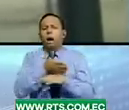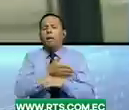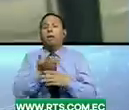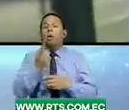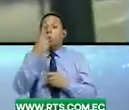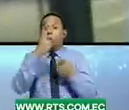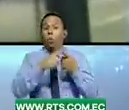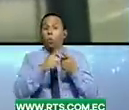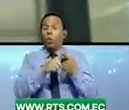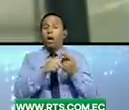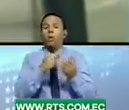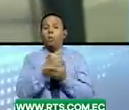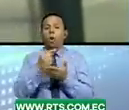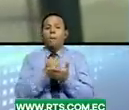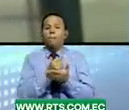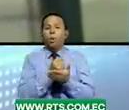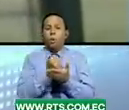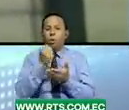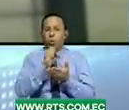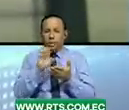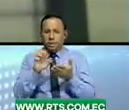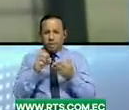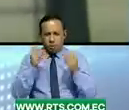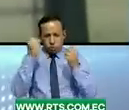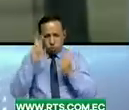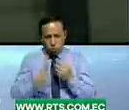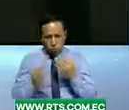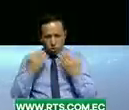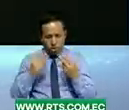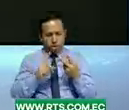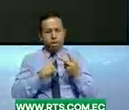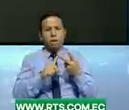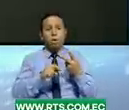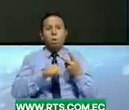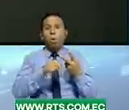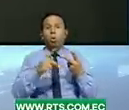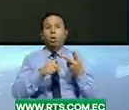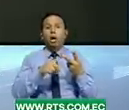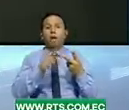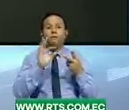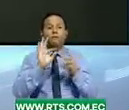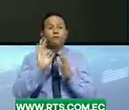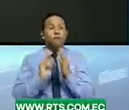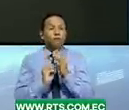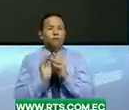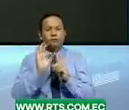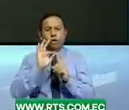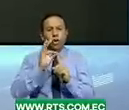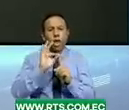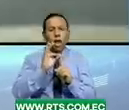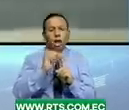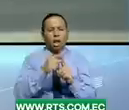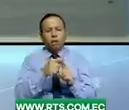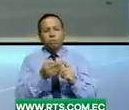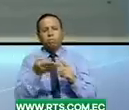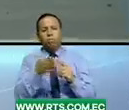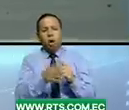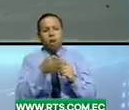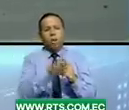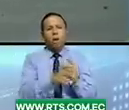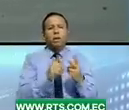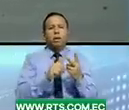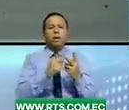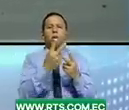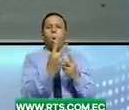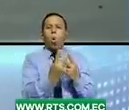Guasmo, esto en el sur de la ciudad de Guayaquil, y en el noroeste de la ciudad, en el Fortín, donde aparentemente una pareja también habría fallecido,